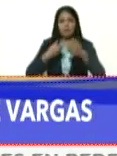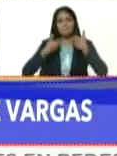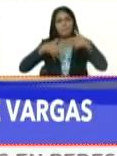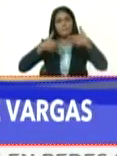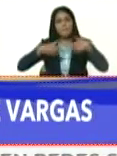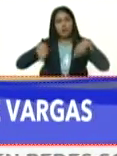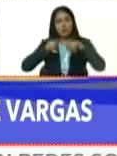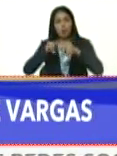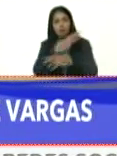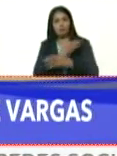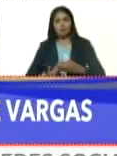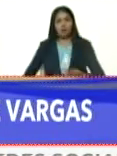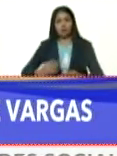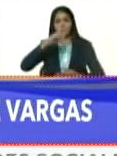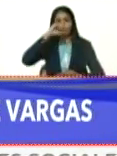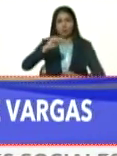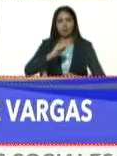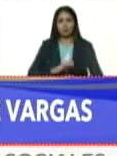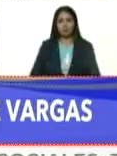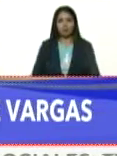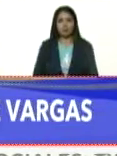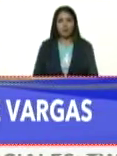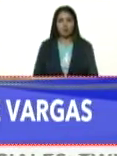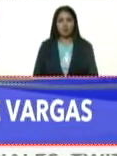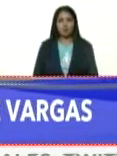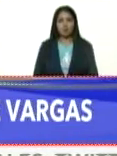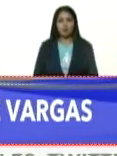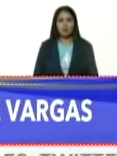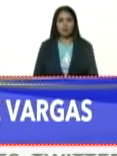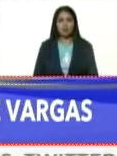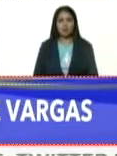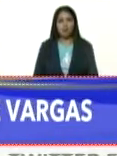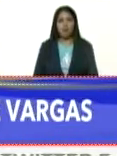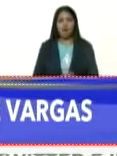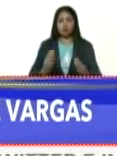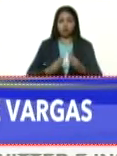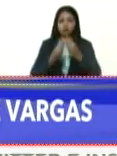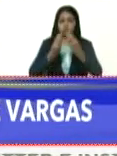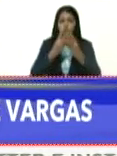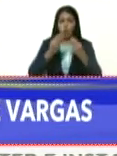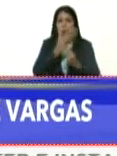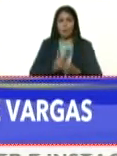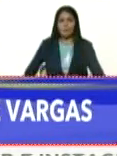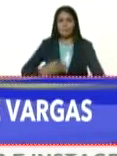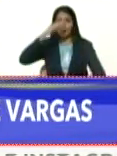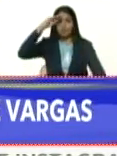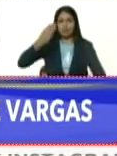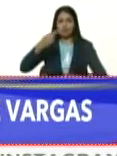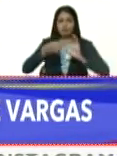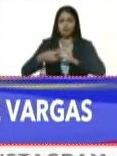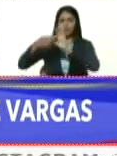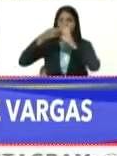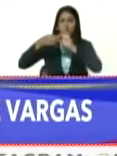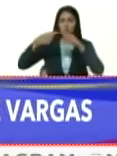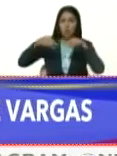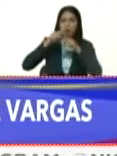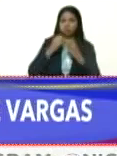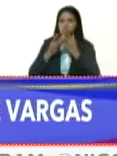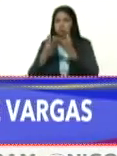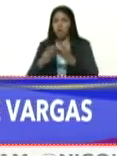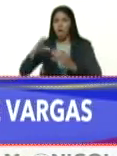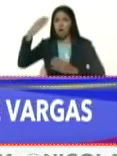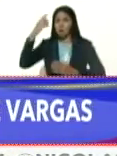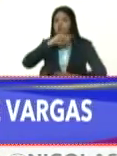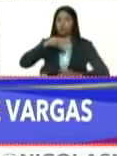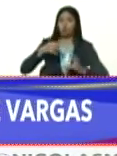en jefe de la Fuerza Armada Nacional Bolivariana. A nombre de todos los militares de Venezuela, a los militares de Colombia. Vamos